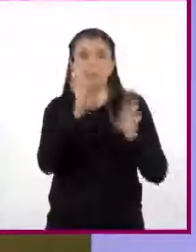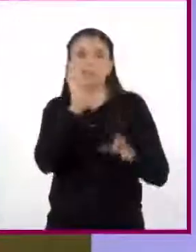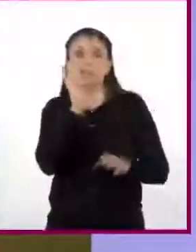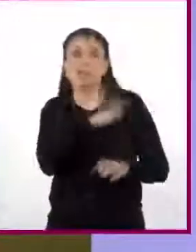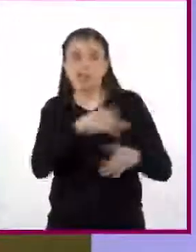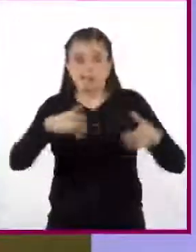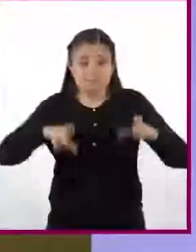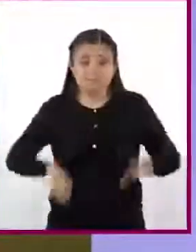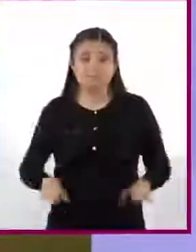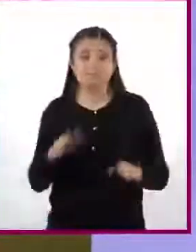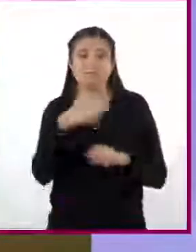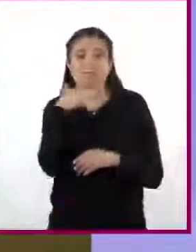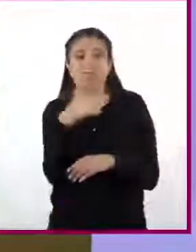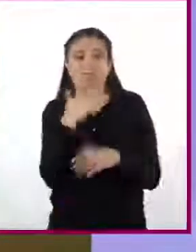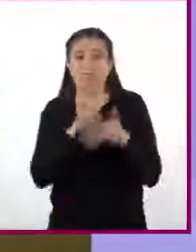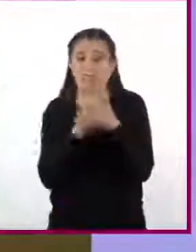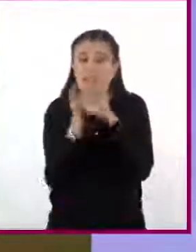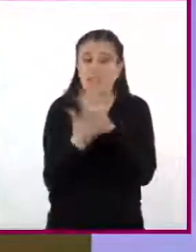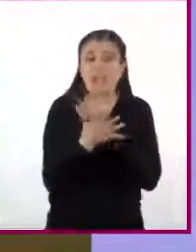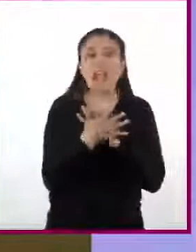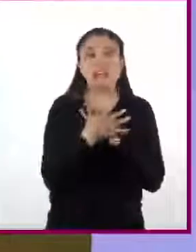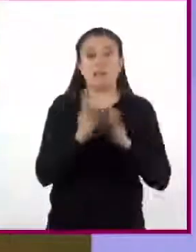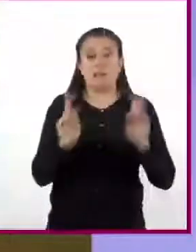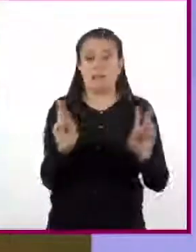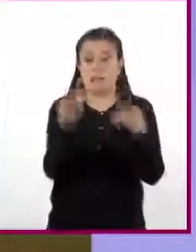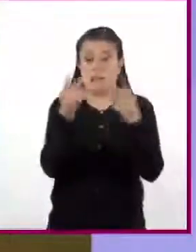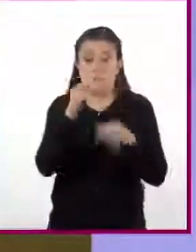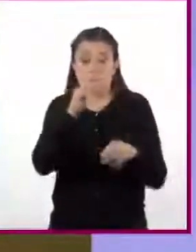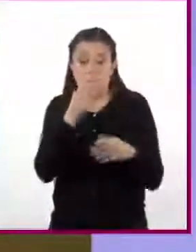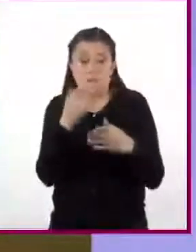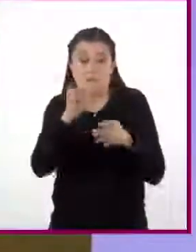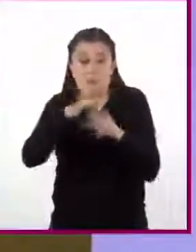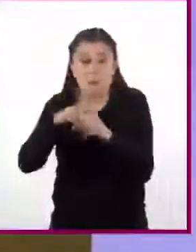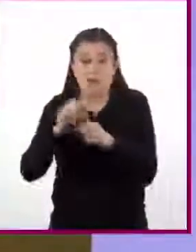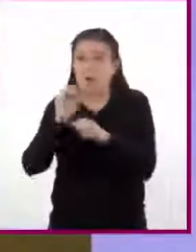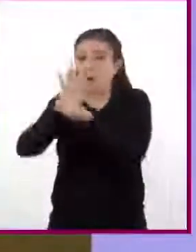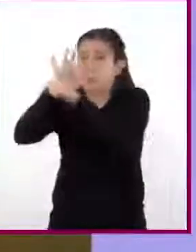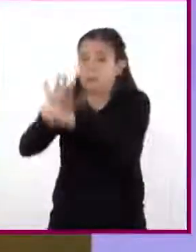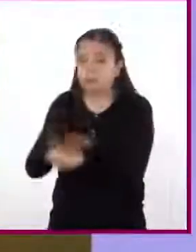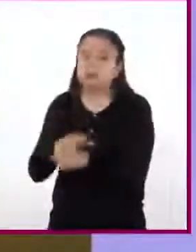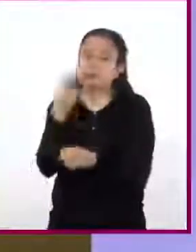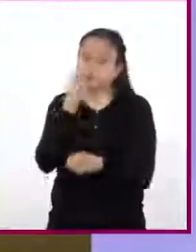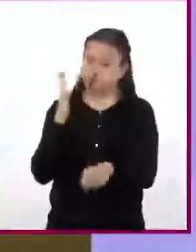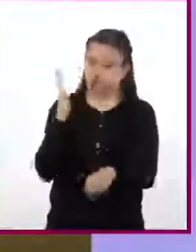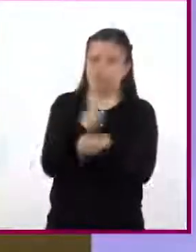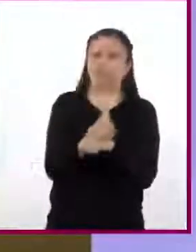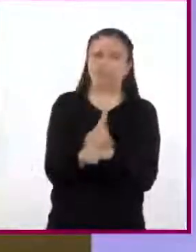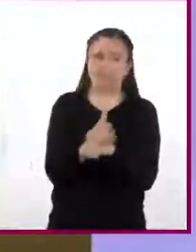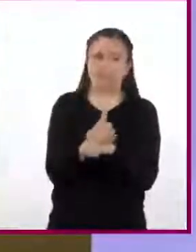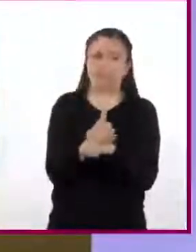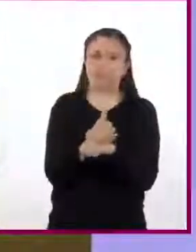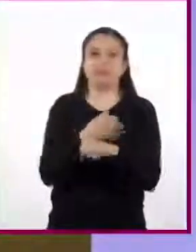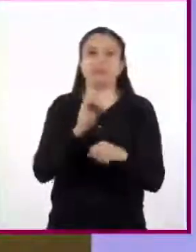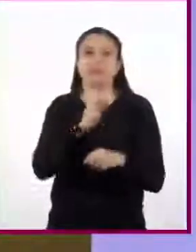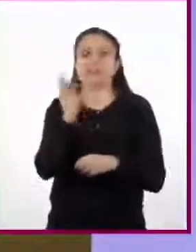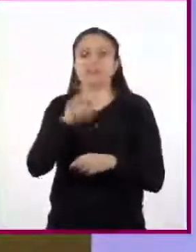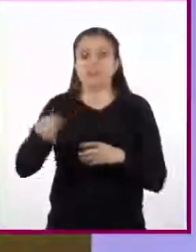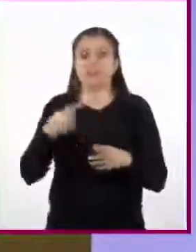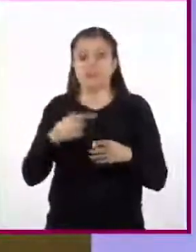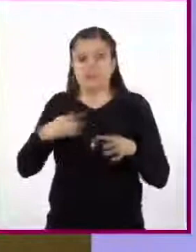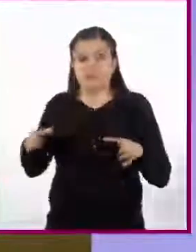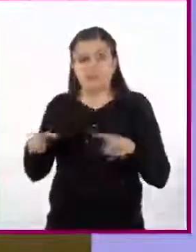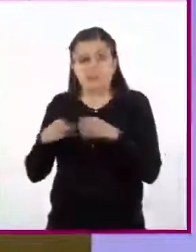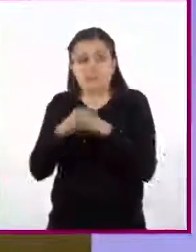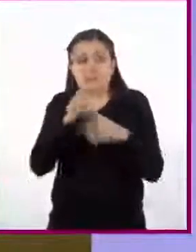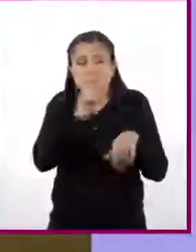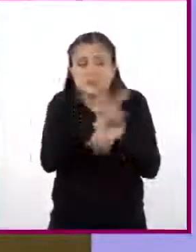combatir prácticas como la venta de votos o la presión hacia los votantes, involucrar a la ciudadanía en la